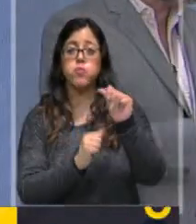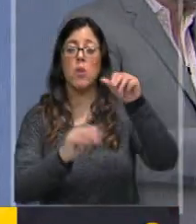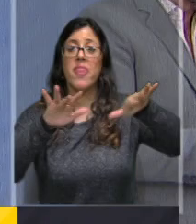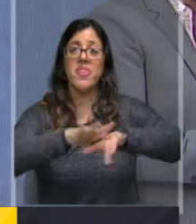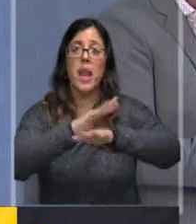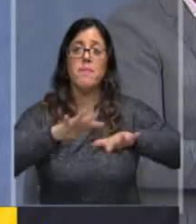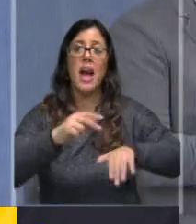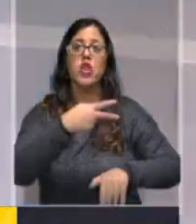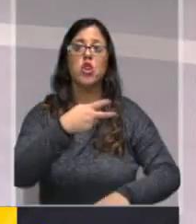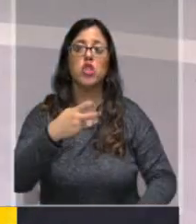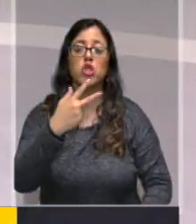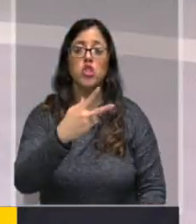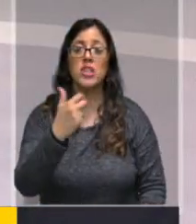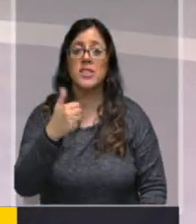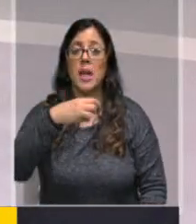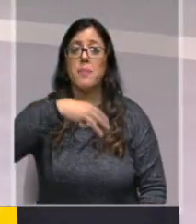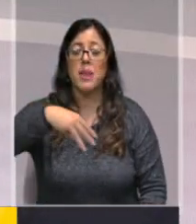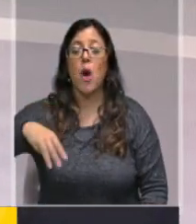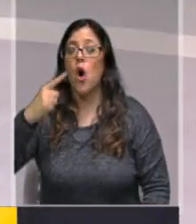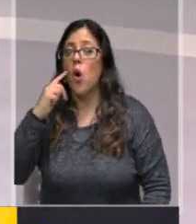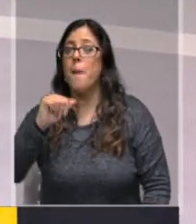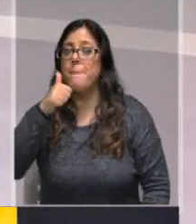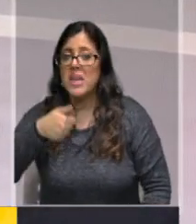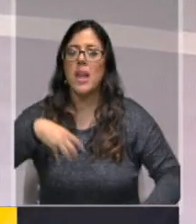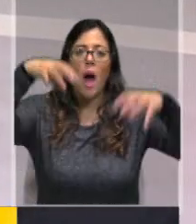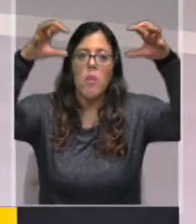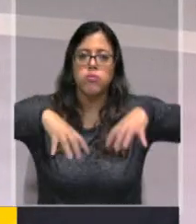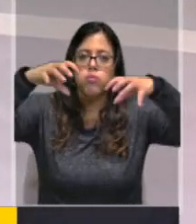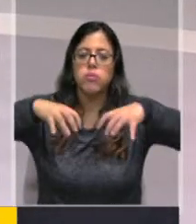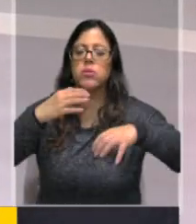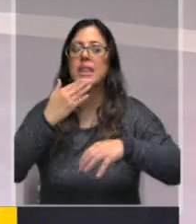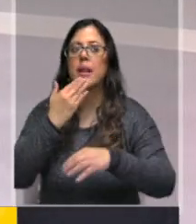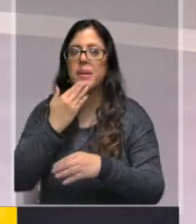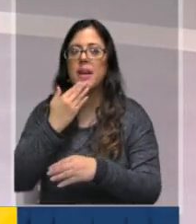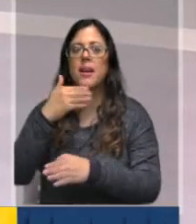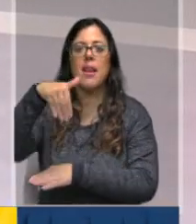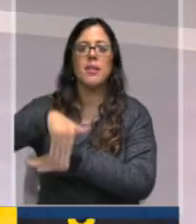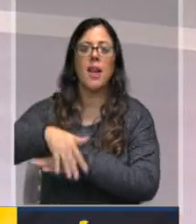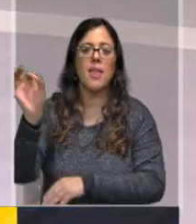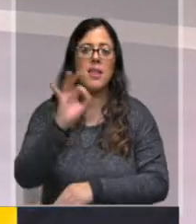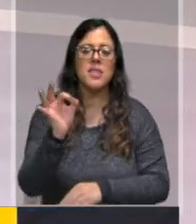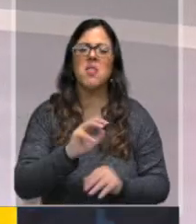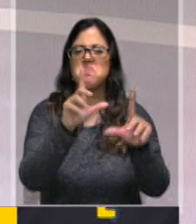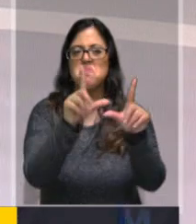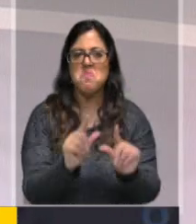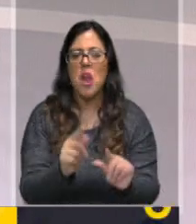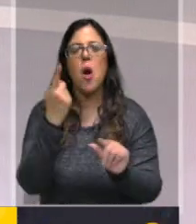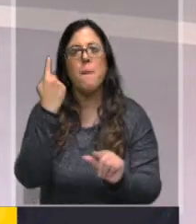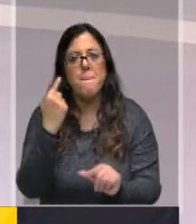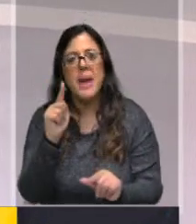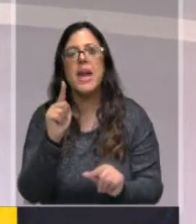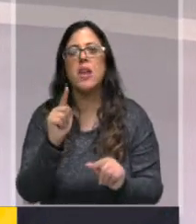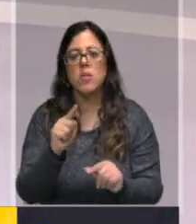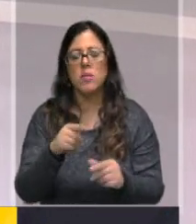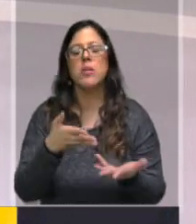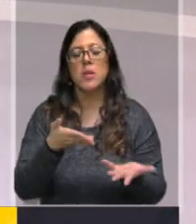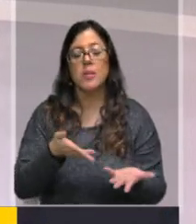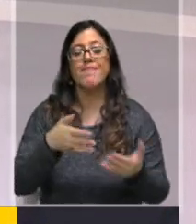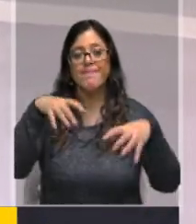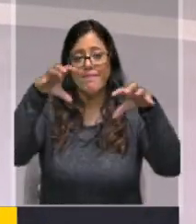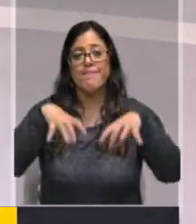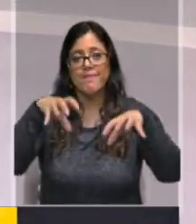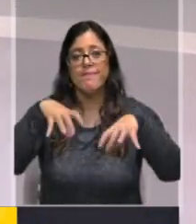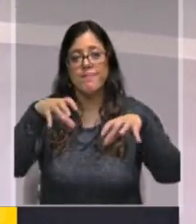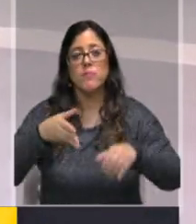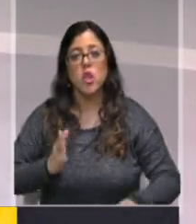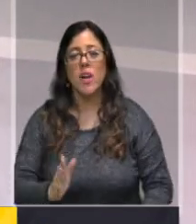la mañana de mañana con mayor intensidad y la tarde también del sábado a menor intensidad, pero todavía queda, por supuesto, en esta región. Sí,